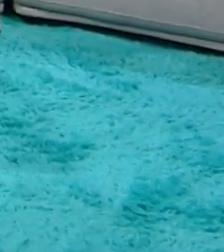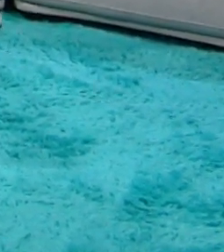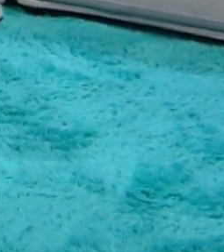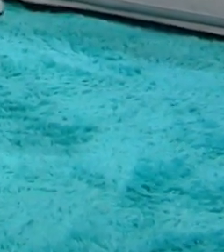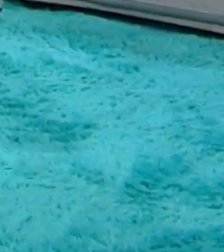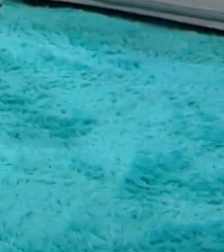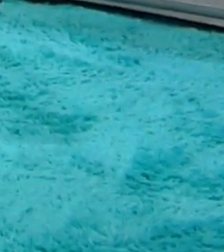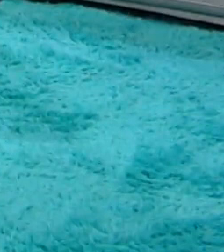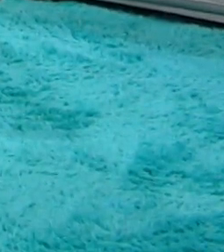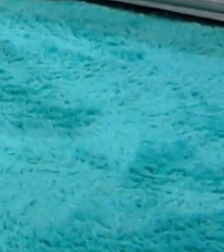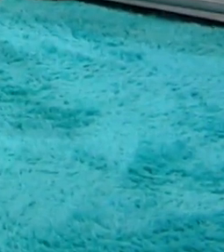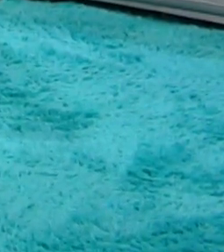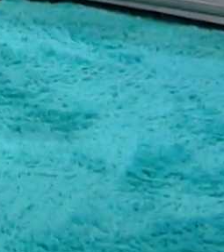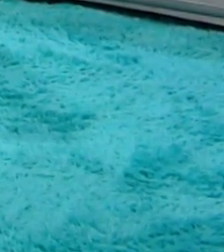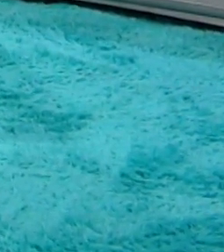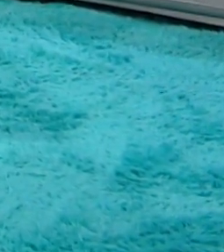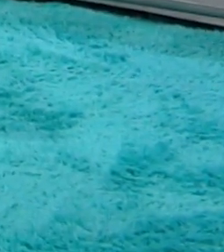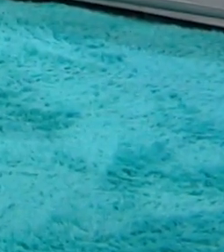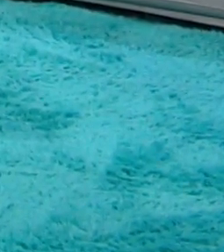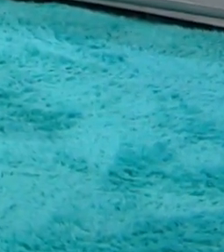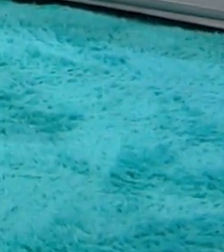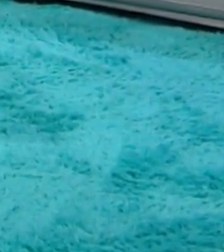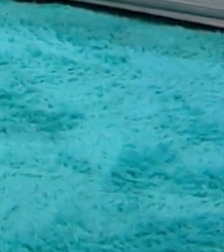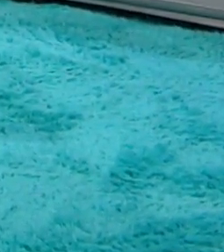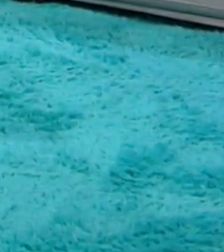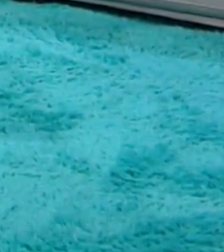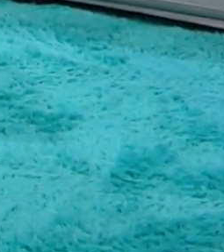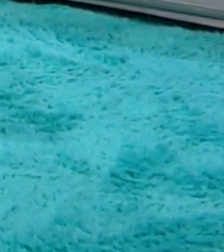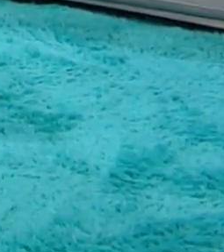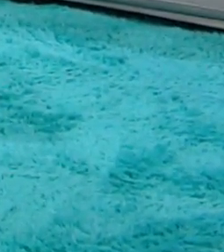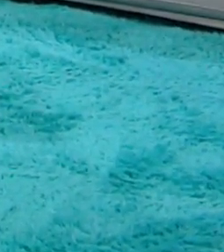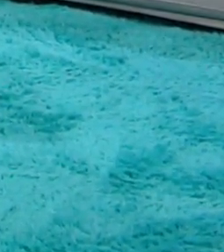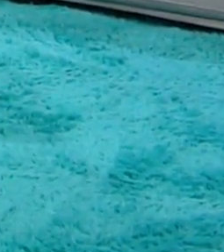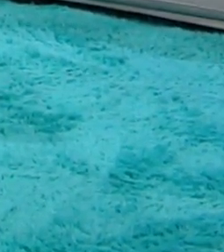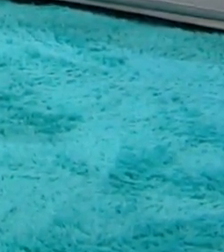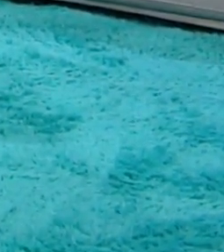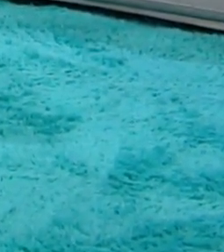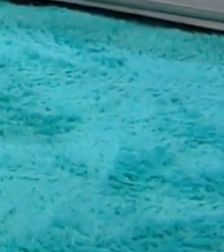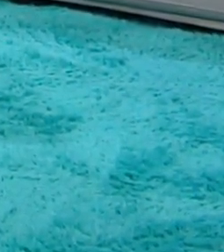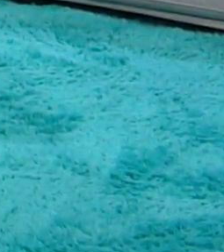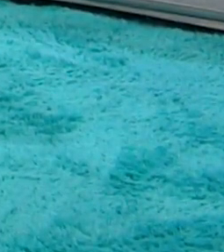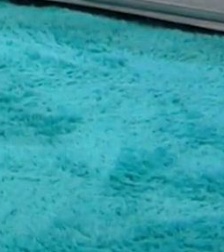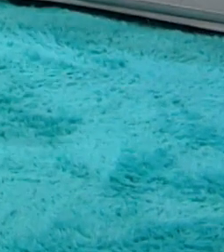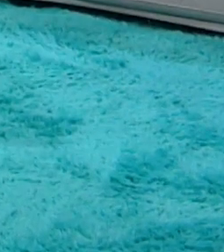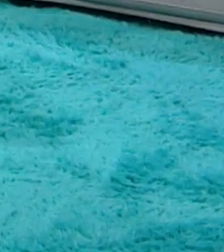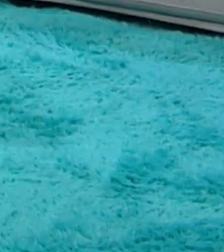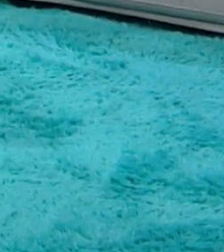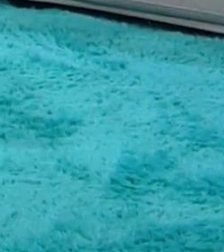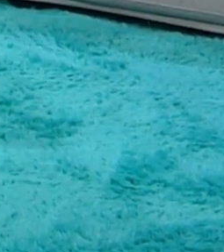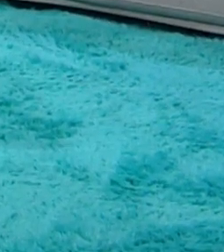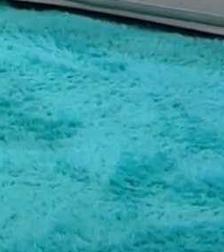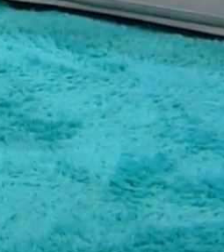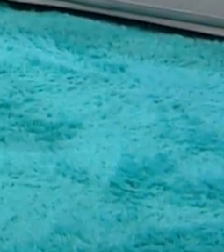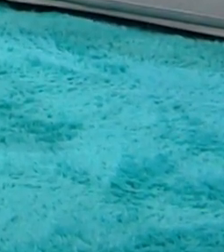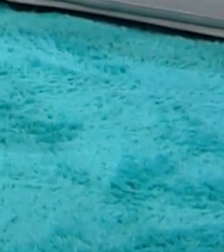Él sigue con su vida recortada. Sin Clara fue una vida